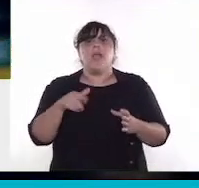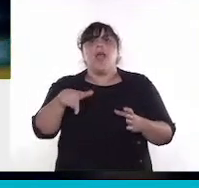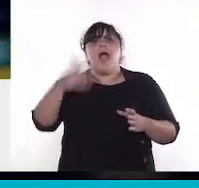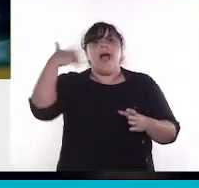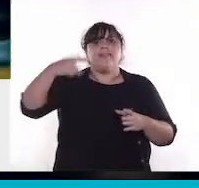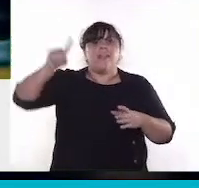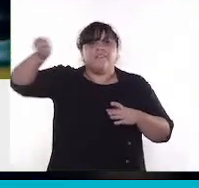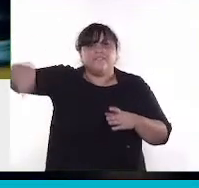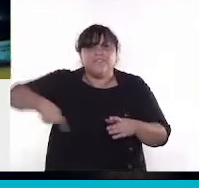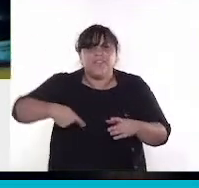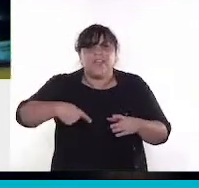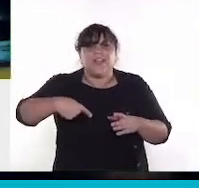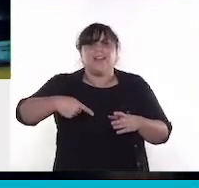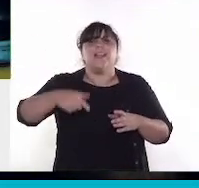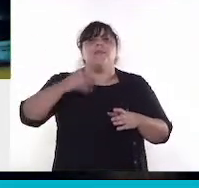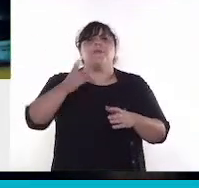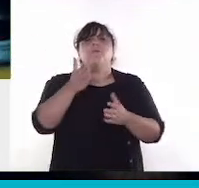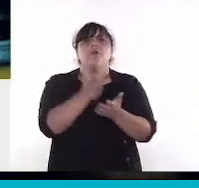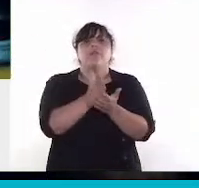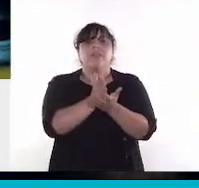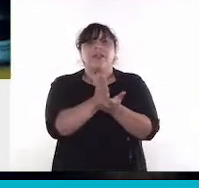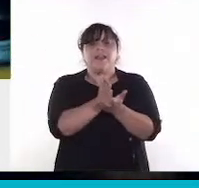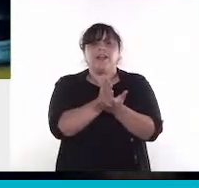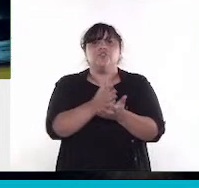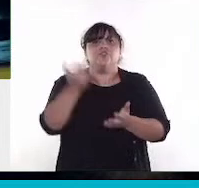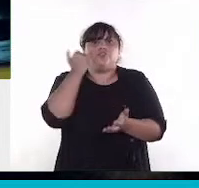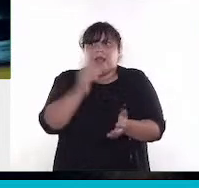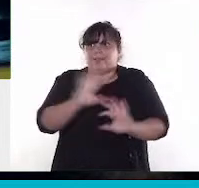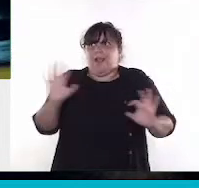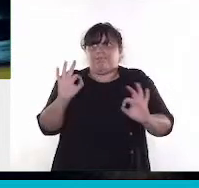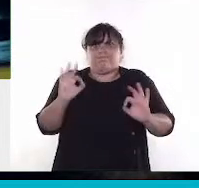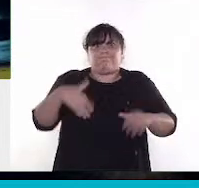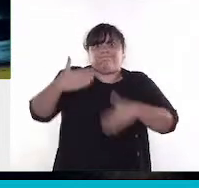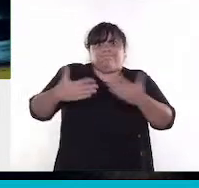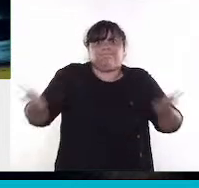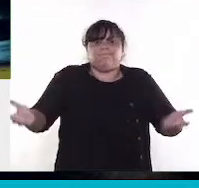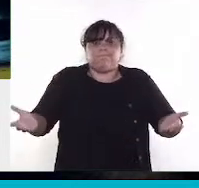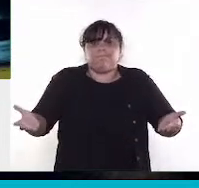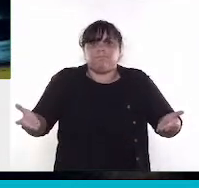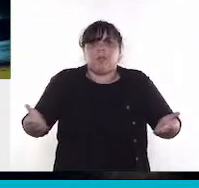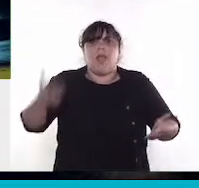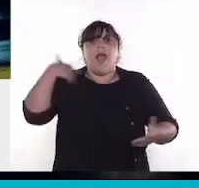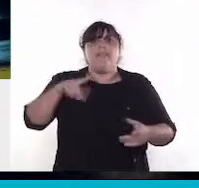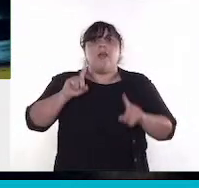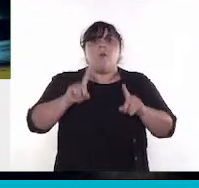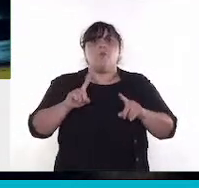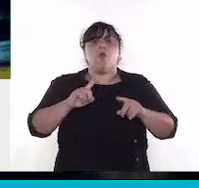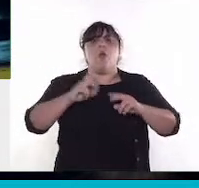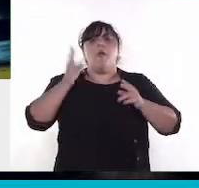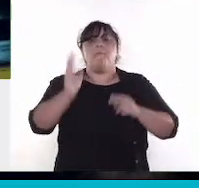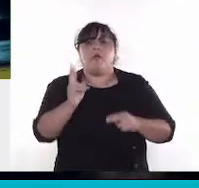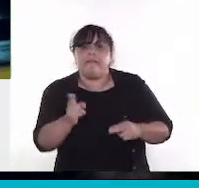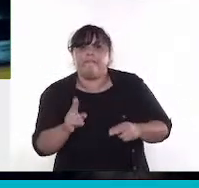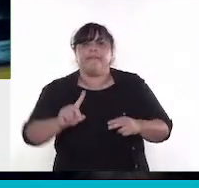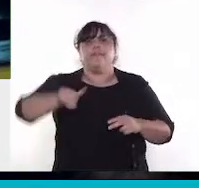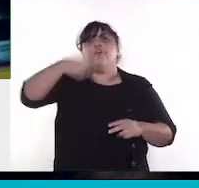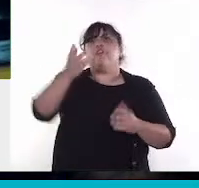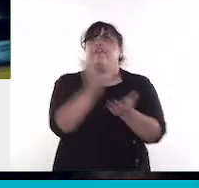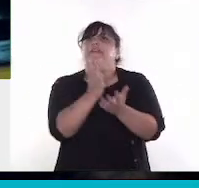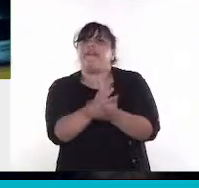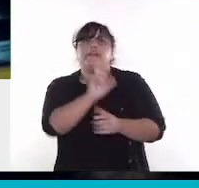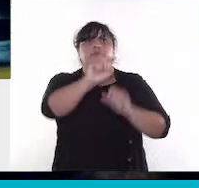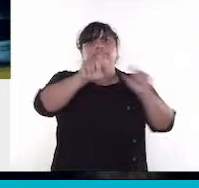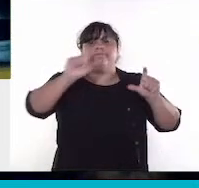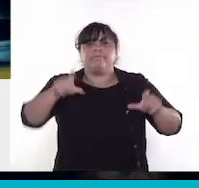a estos decretos ya pasó, muchas de las restricciones a otros derechos, a nuestras libertades